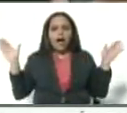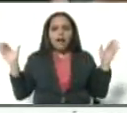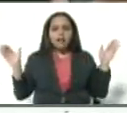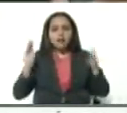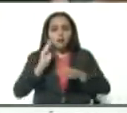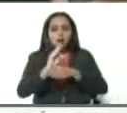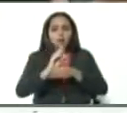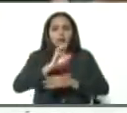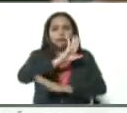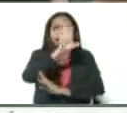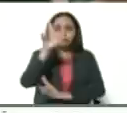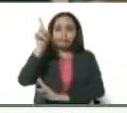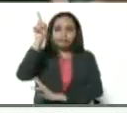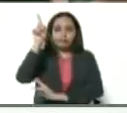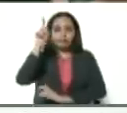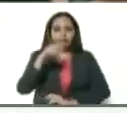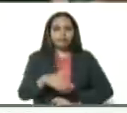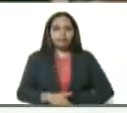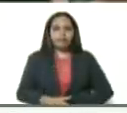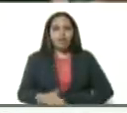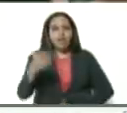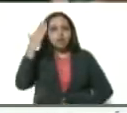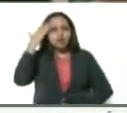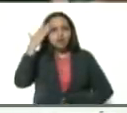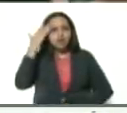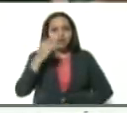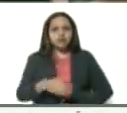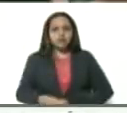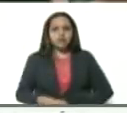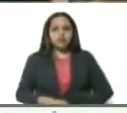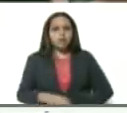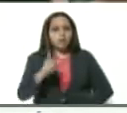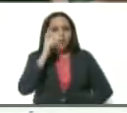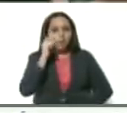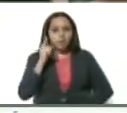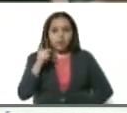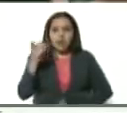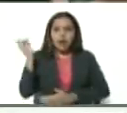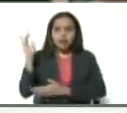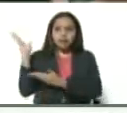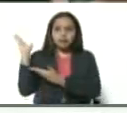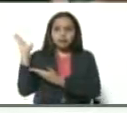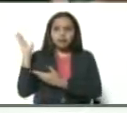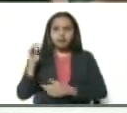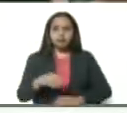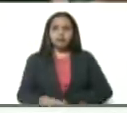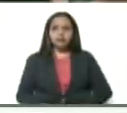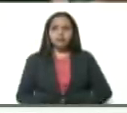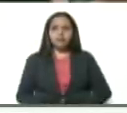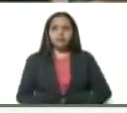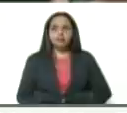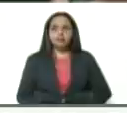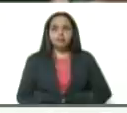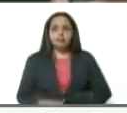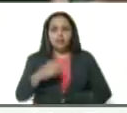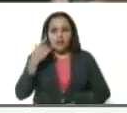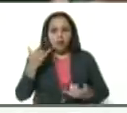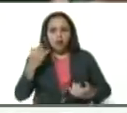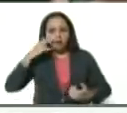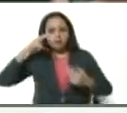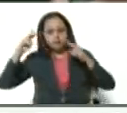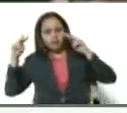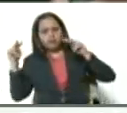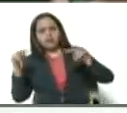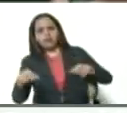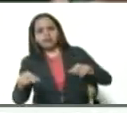allá. Sé que de donde está Vidal Atencio, allí está dándonos su mirada y